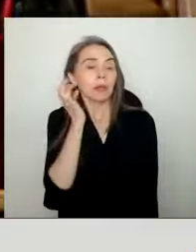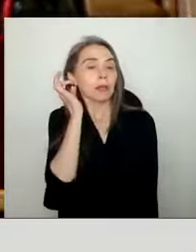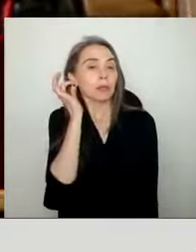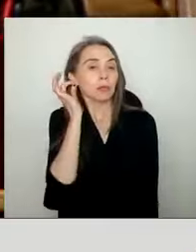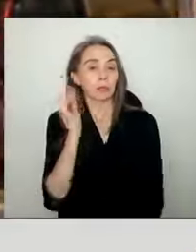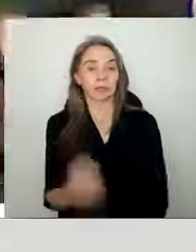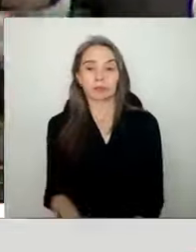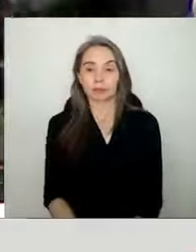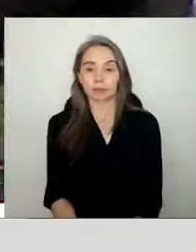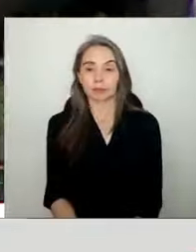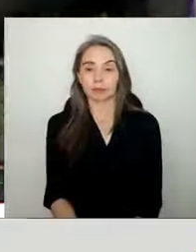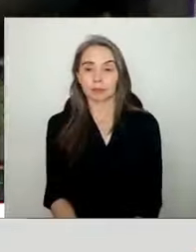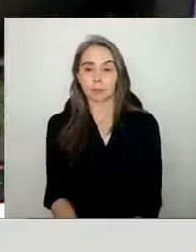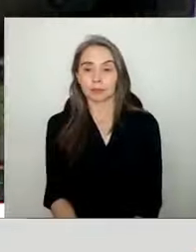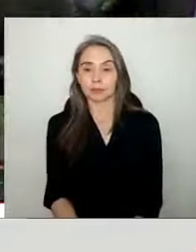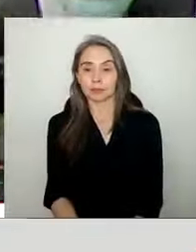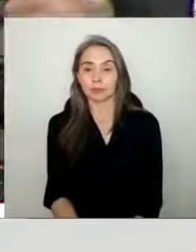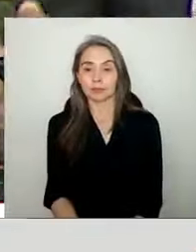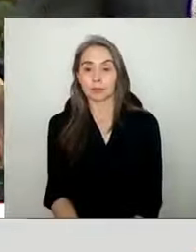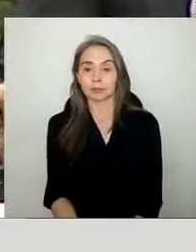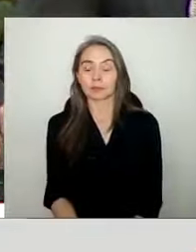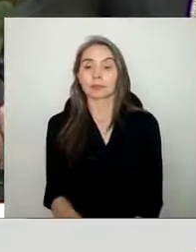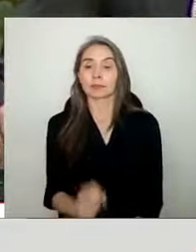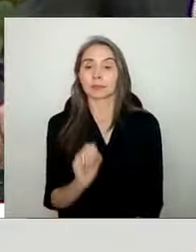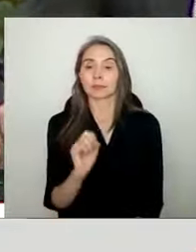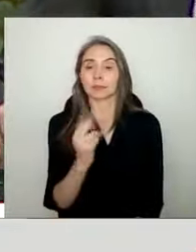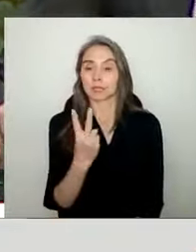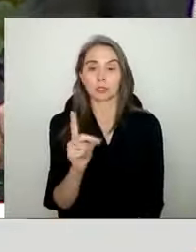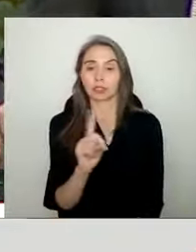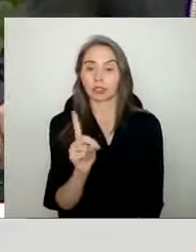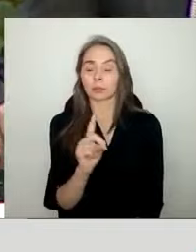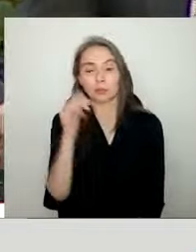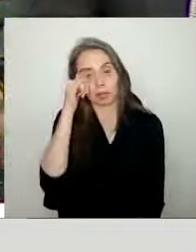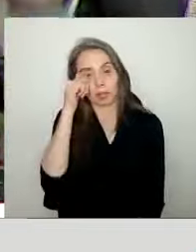diputados en segundo lugar Perdón En tercer